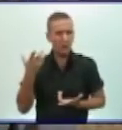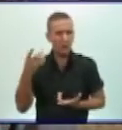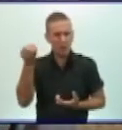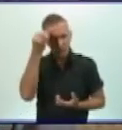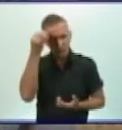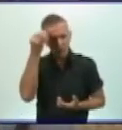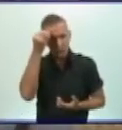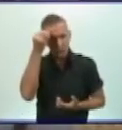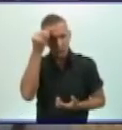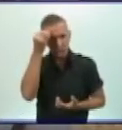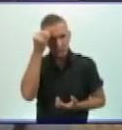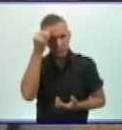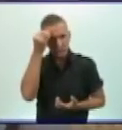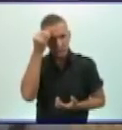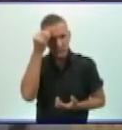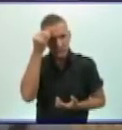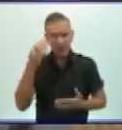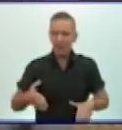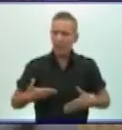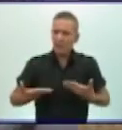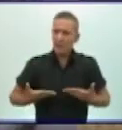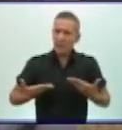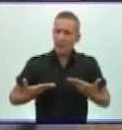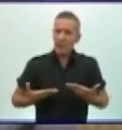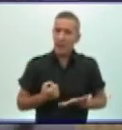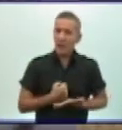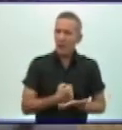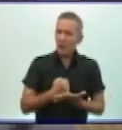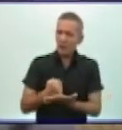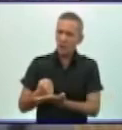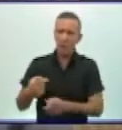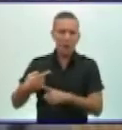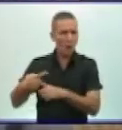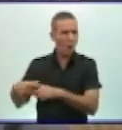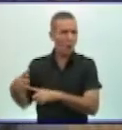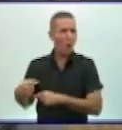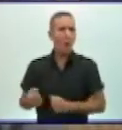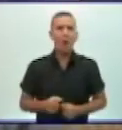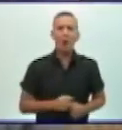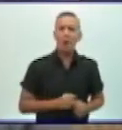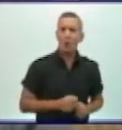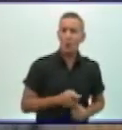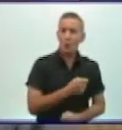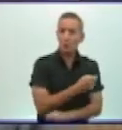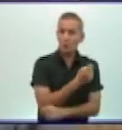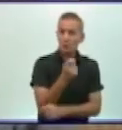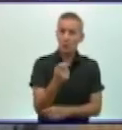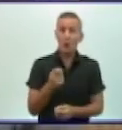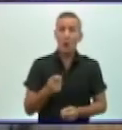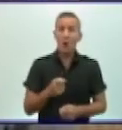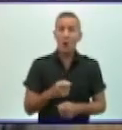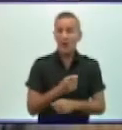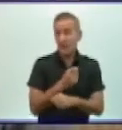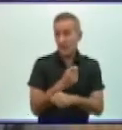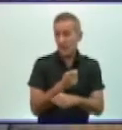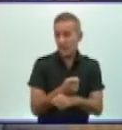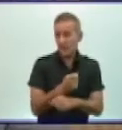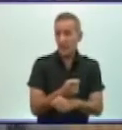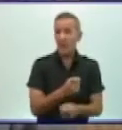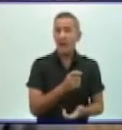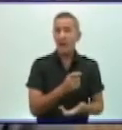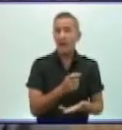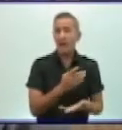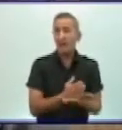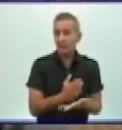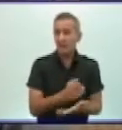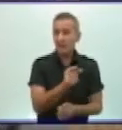irse motivando con lo que van a hacer. Ayudar a otros compañeros que no siempre tienen la facilidad que ellos puedan tener para poder asumir